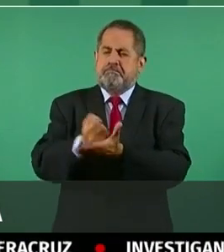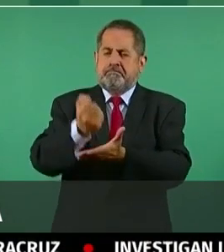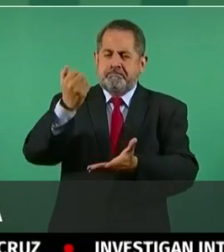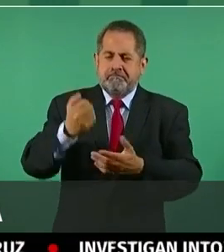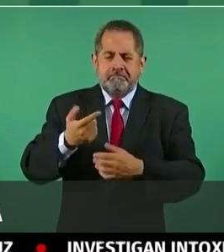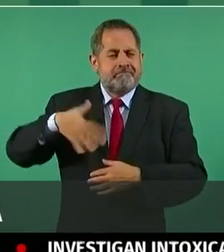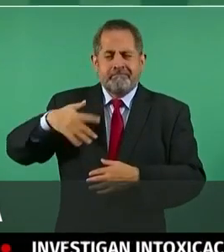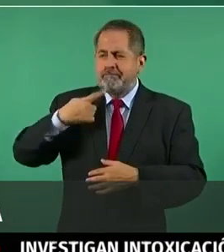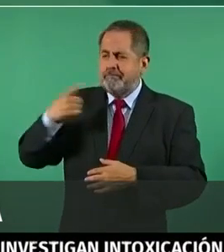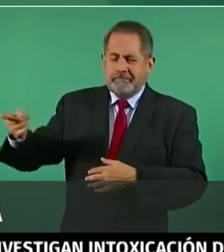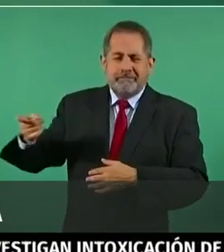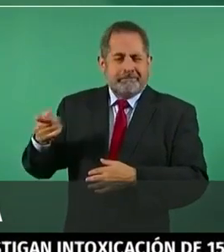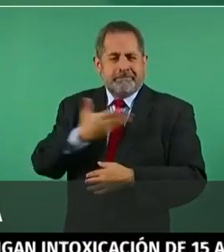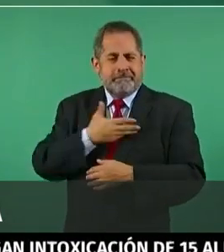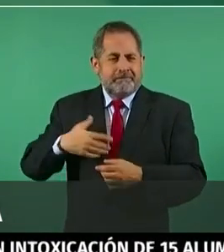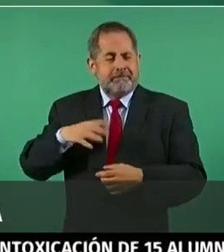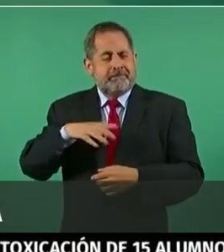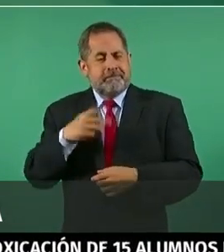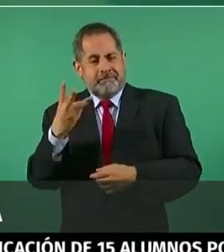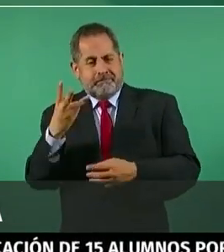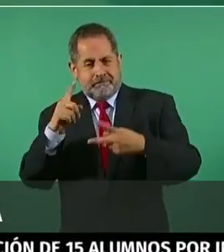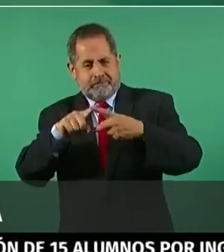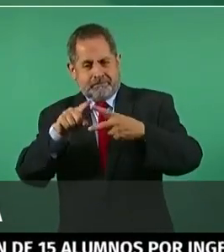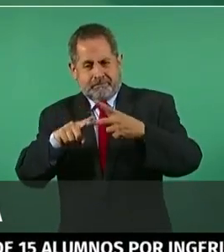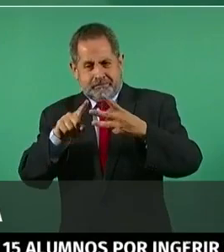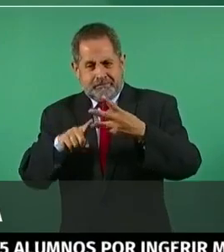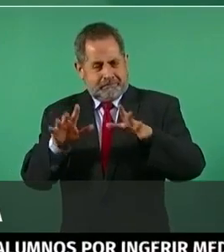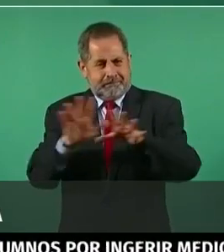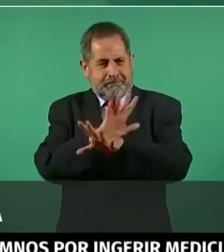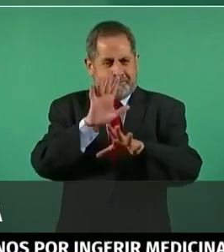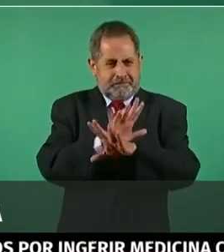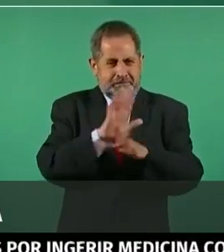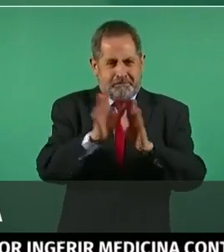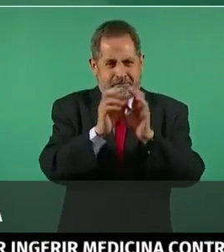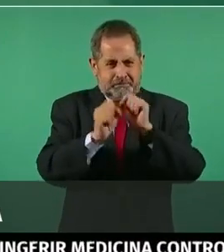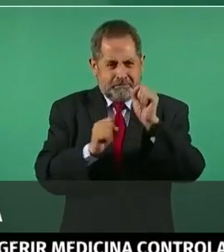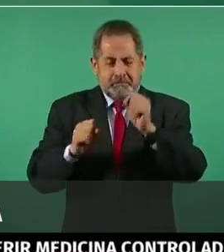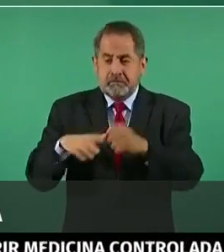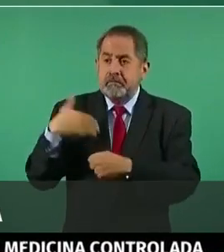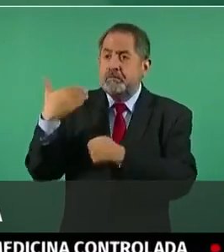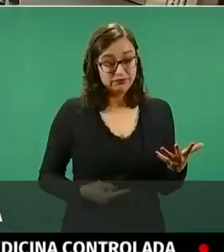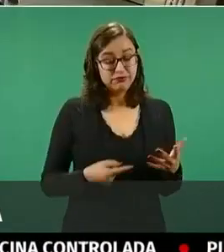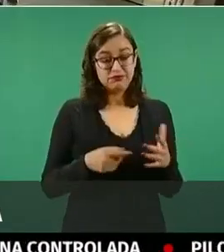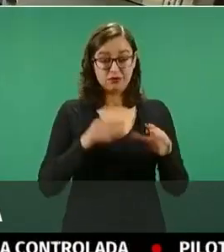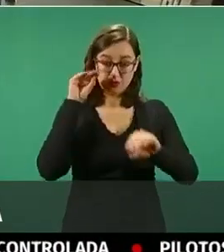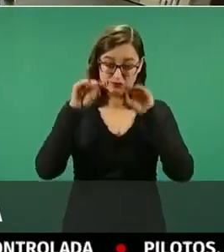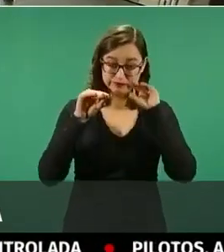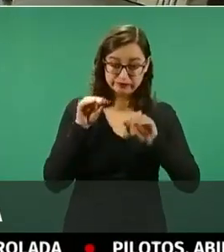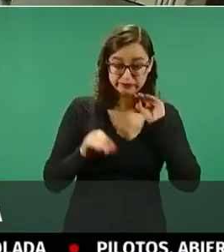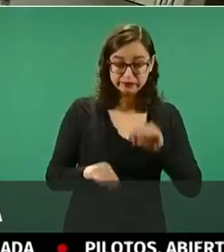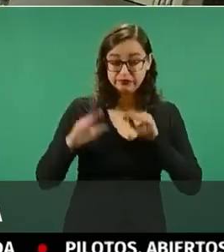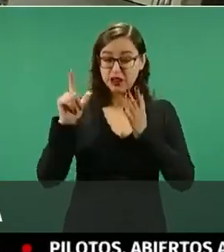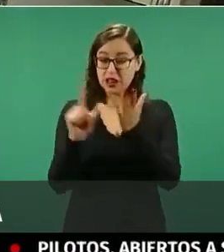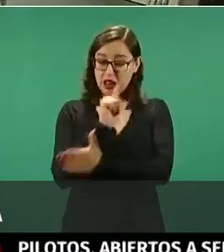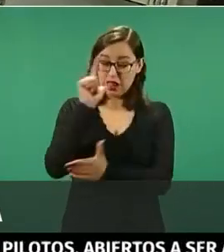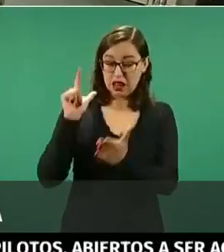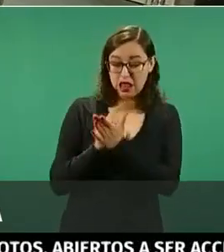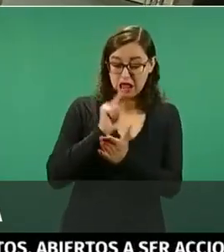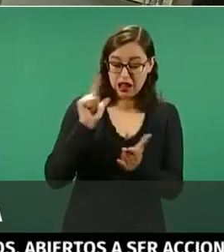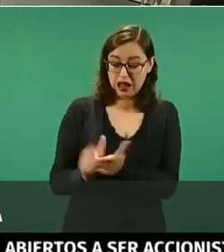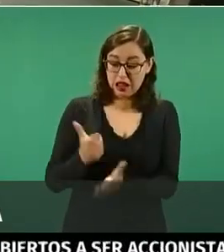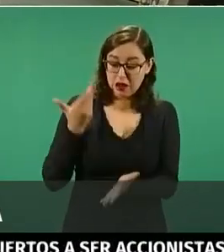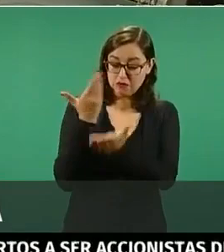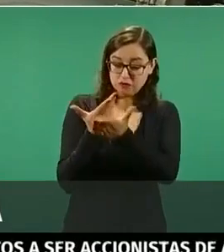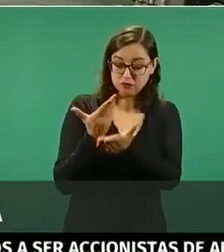perdón? David Gómez Arnau es la única persona que se ha presentado a estas audiencias que han sido convocadas por jueces federales, mientras